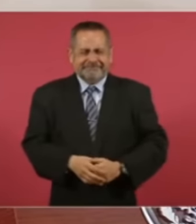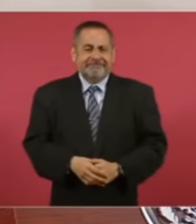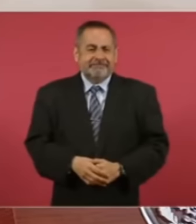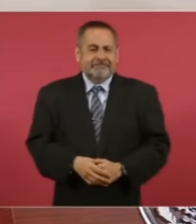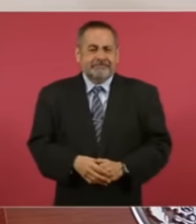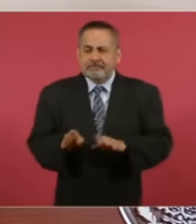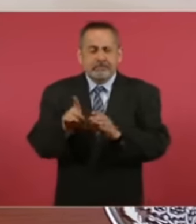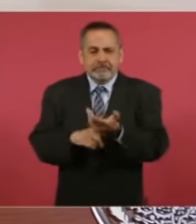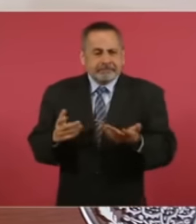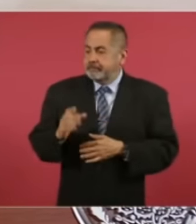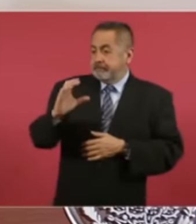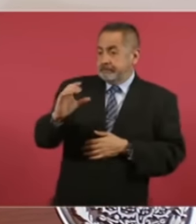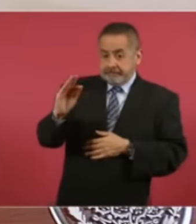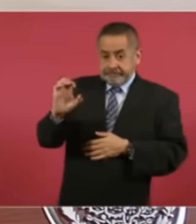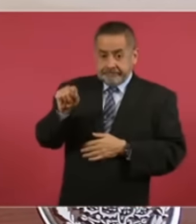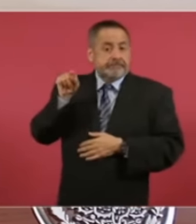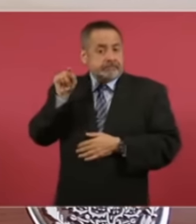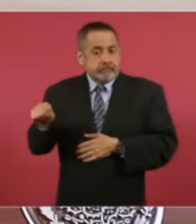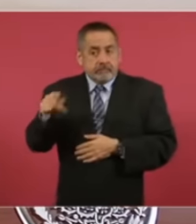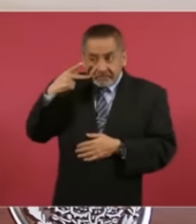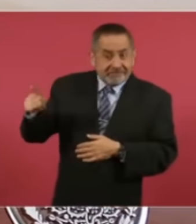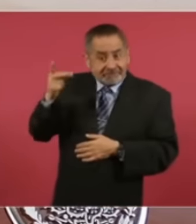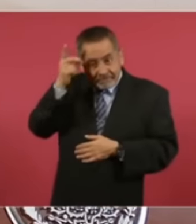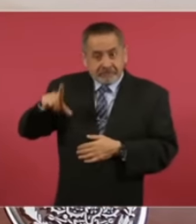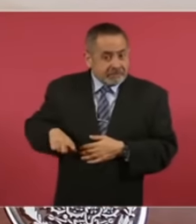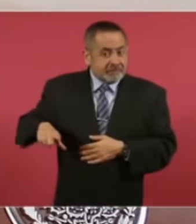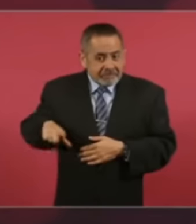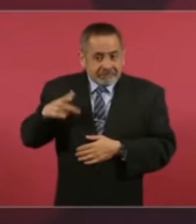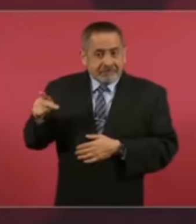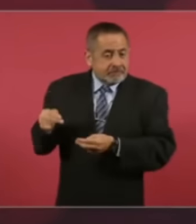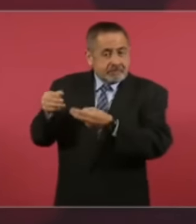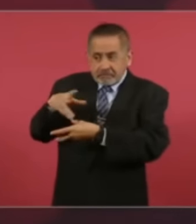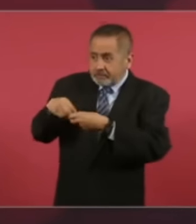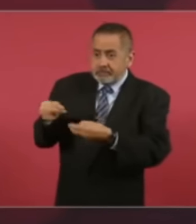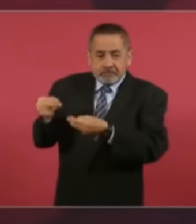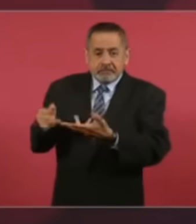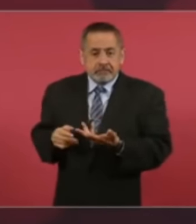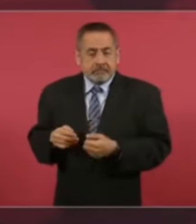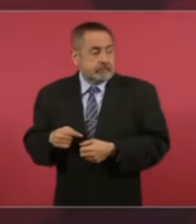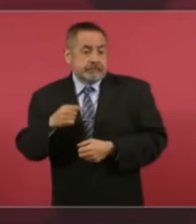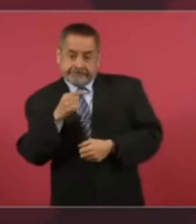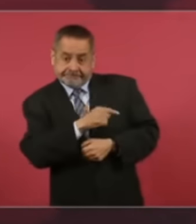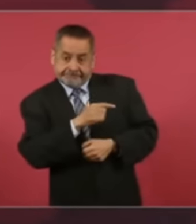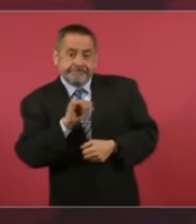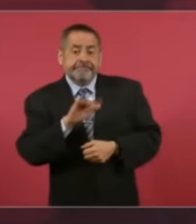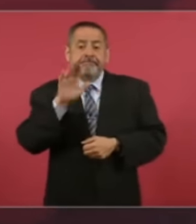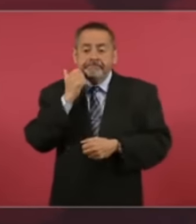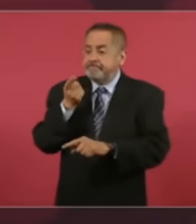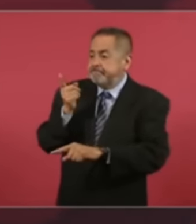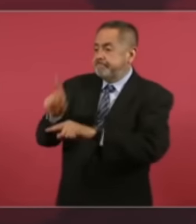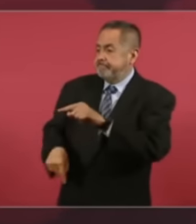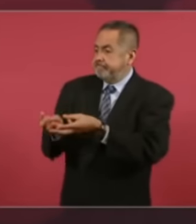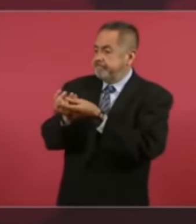Si la Comisión Federal de Electricidad es una empresa pública que la querían